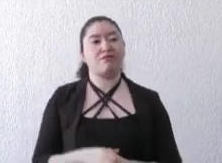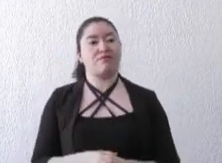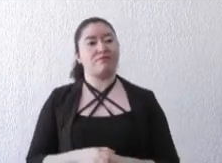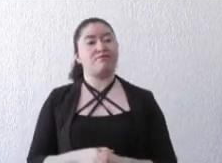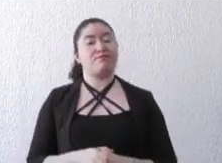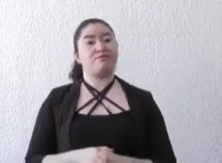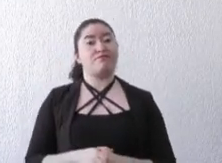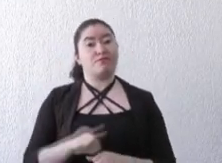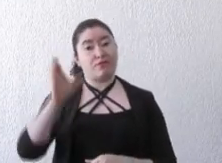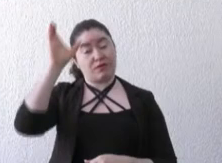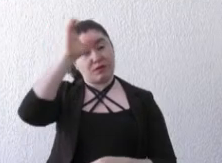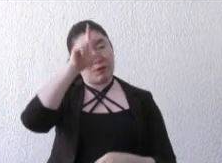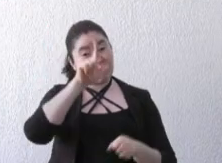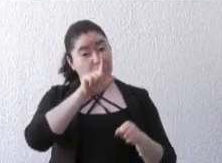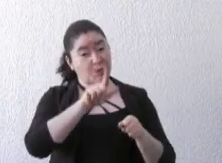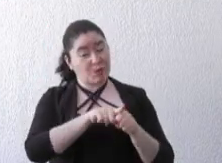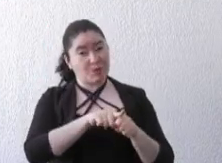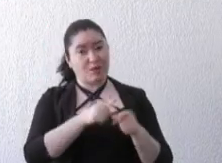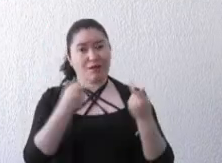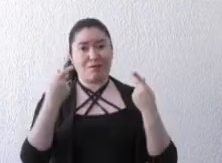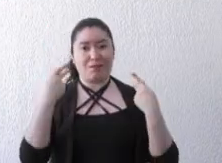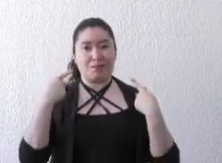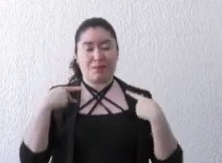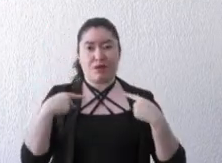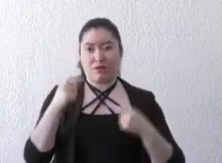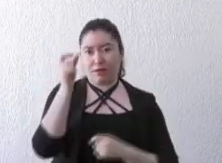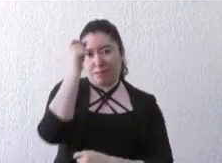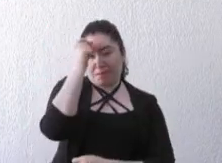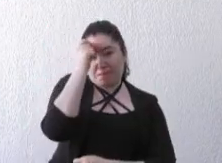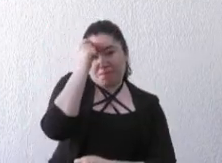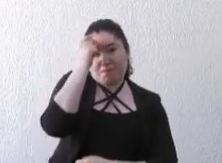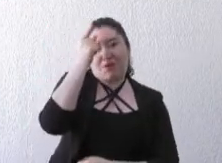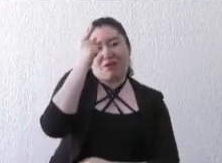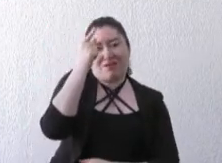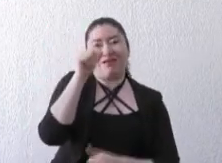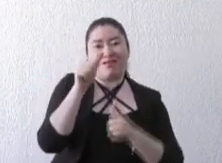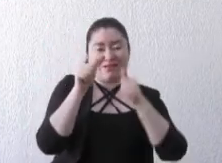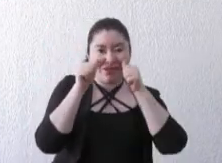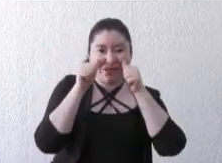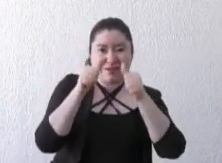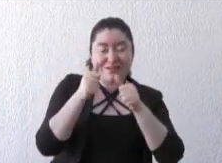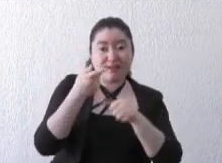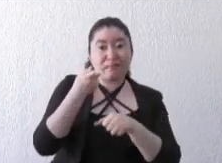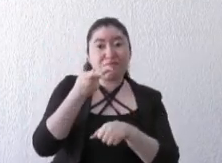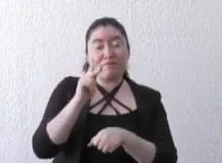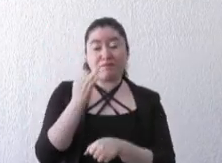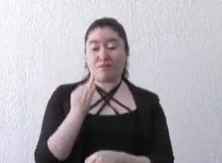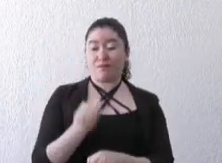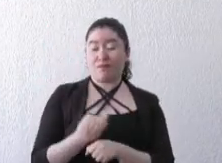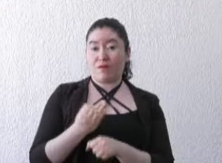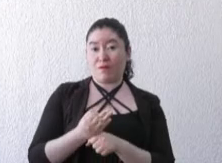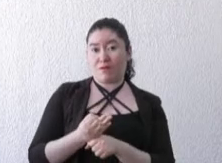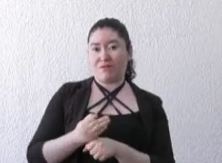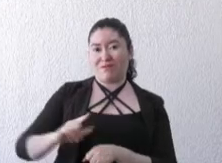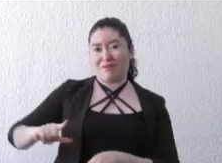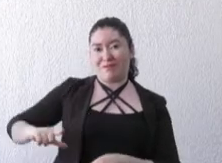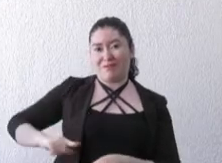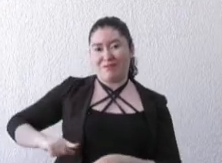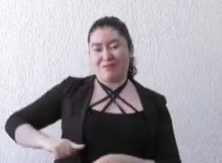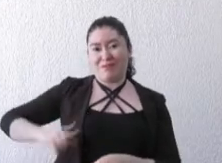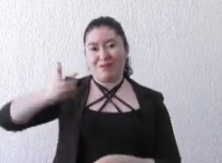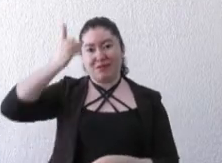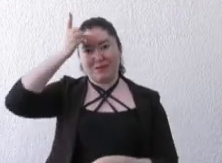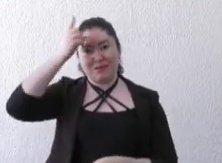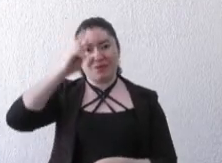atiende a las comunidades de creadores, pero en esta administración la doctora Sheinbaum, aparte de atender a